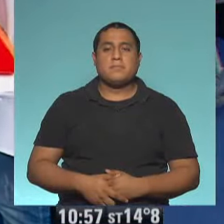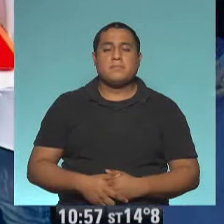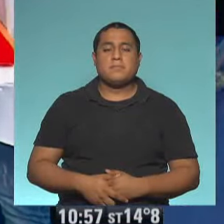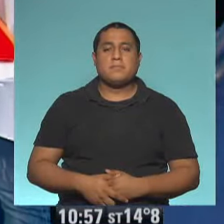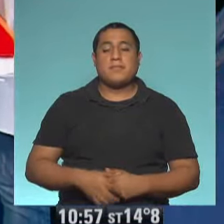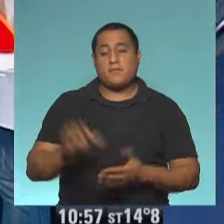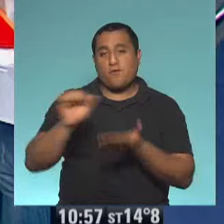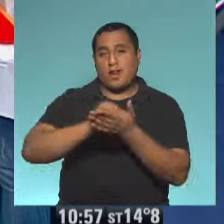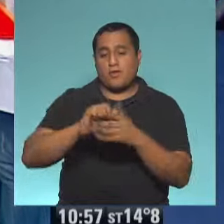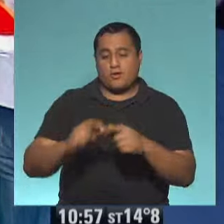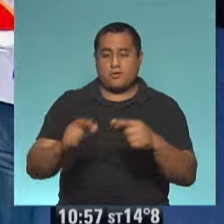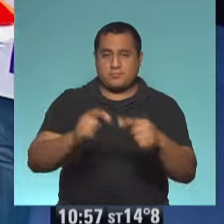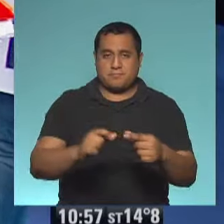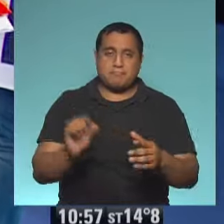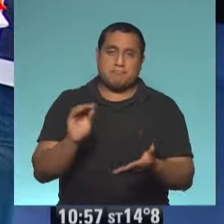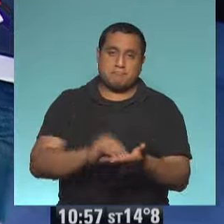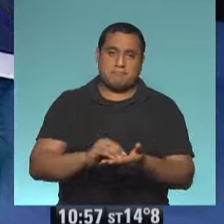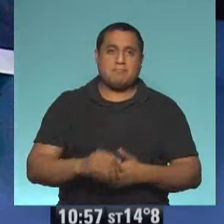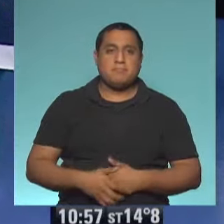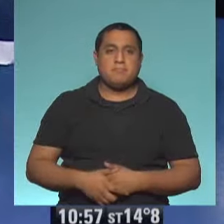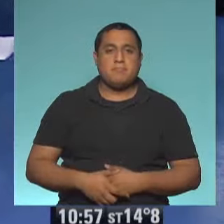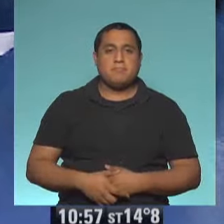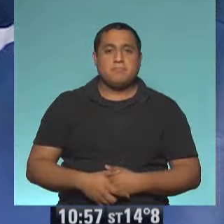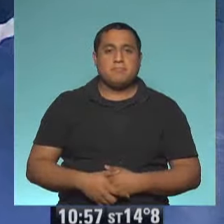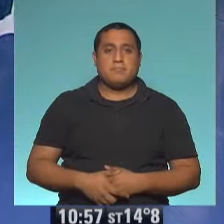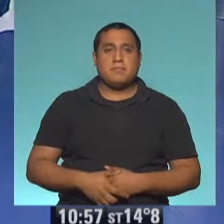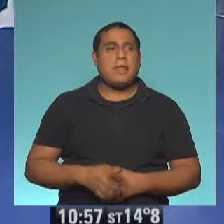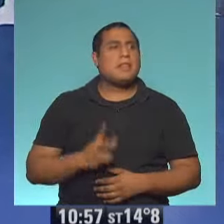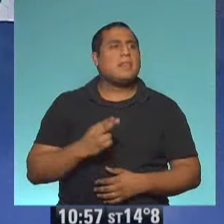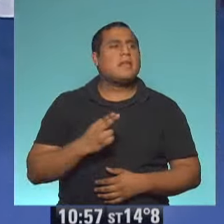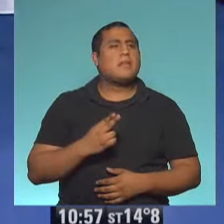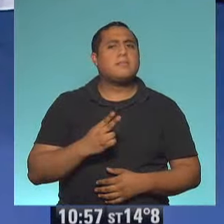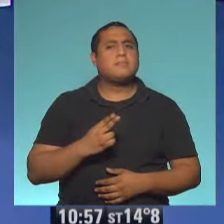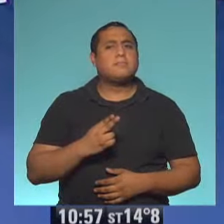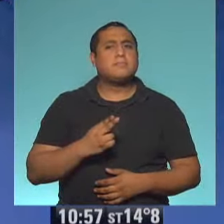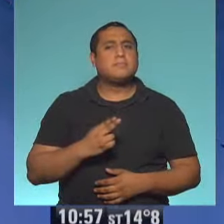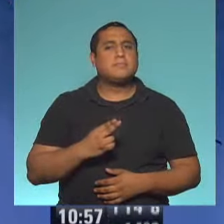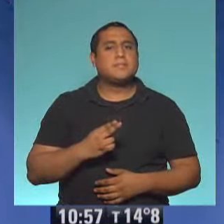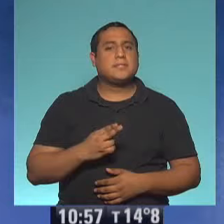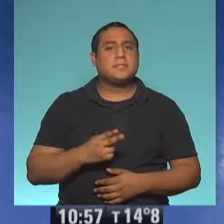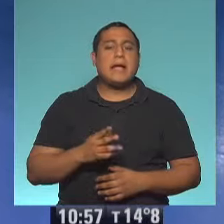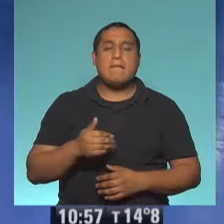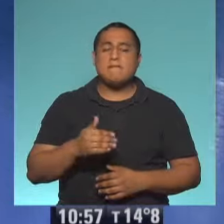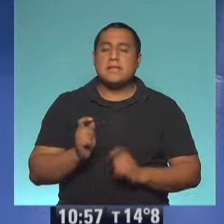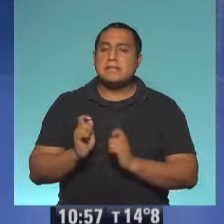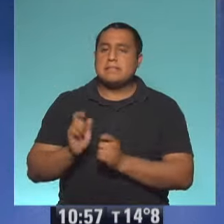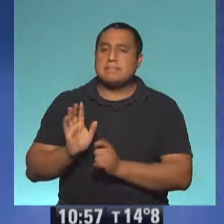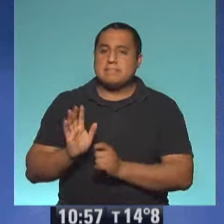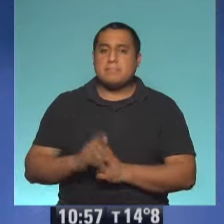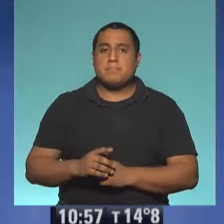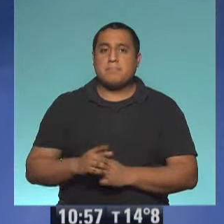Borri. Ahí está. Ahí voy a recortar, ¿no? ¿Dónde está la tijera? Ahí te damos. Ahí,